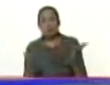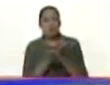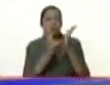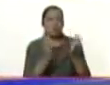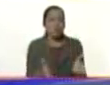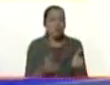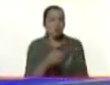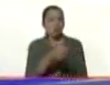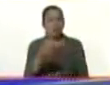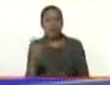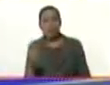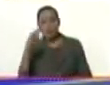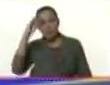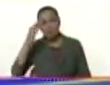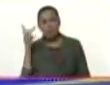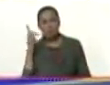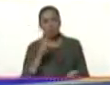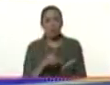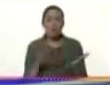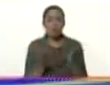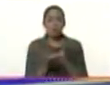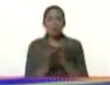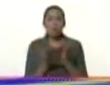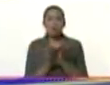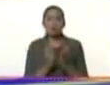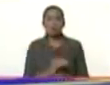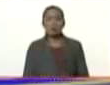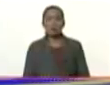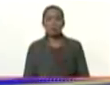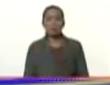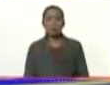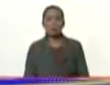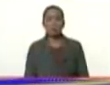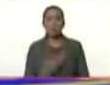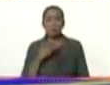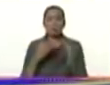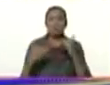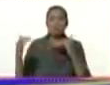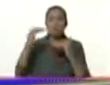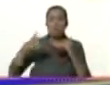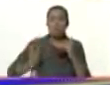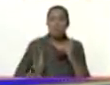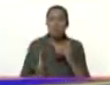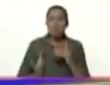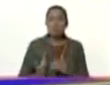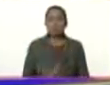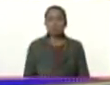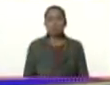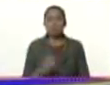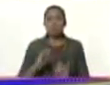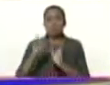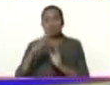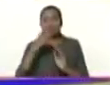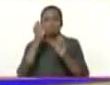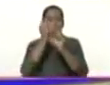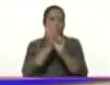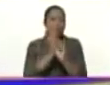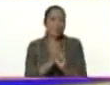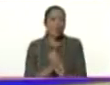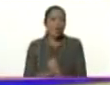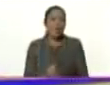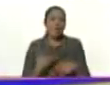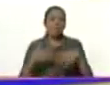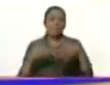mayores, que están estudiando y superándose. Y allí esperaron a